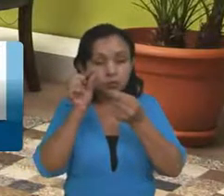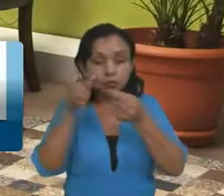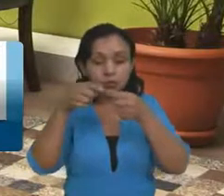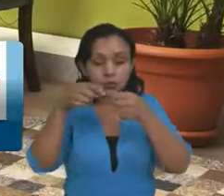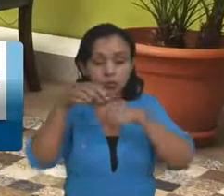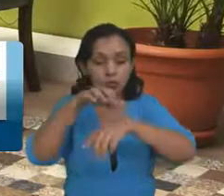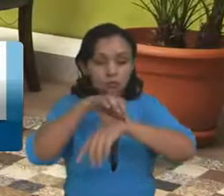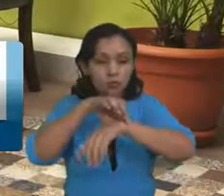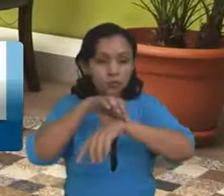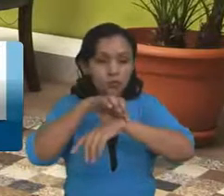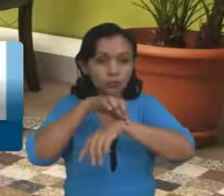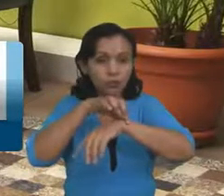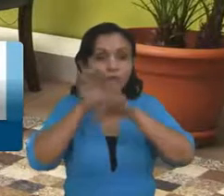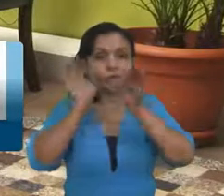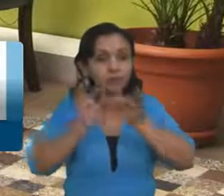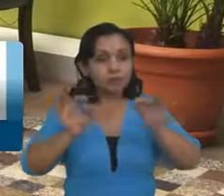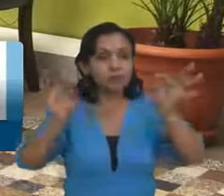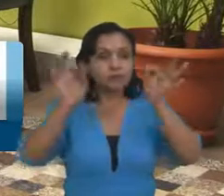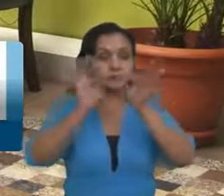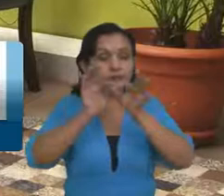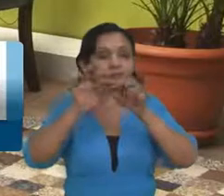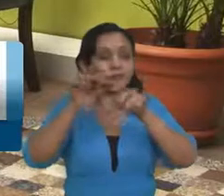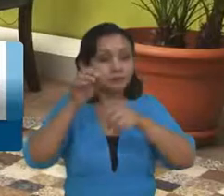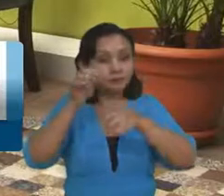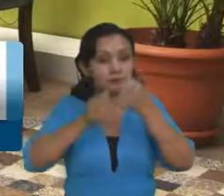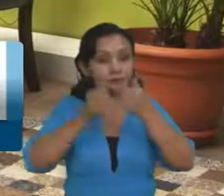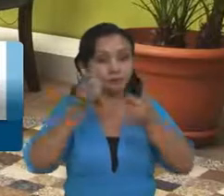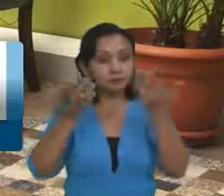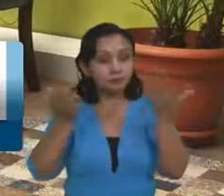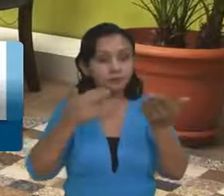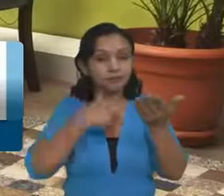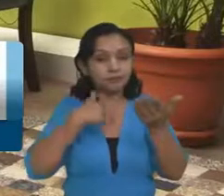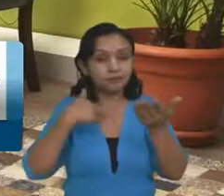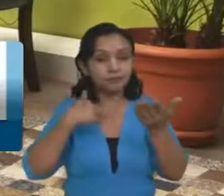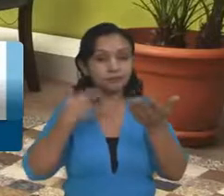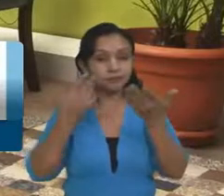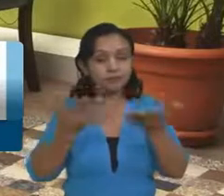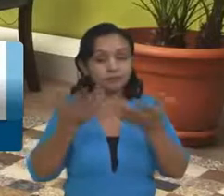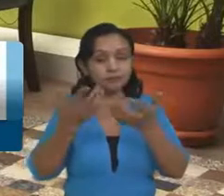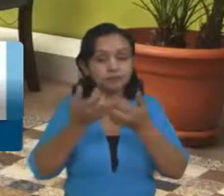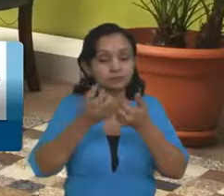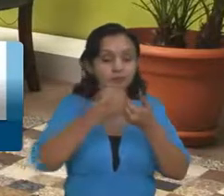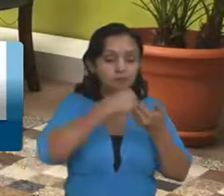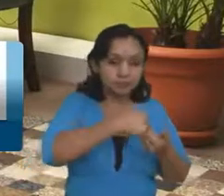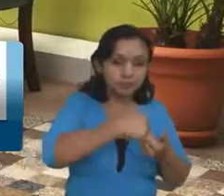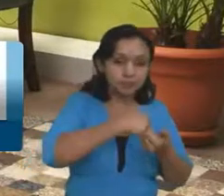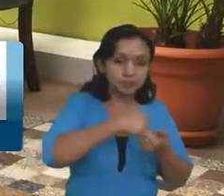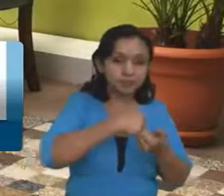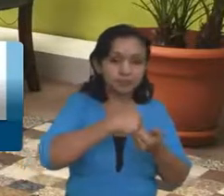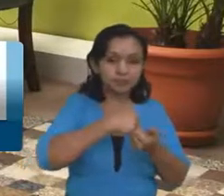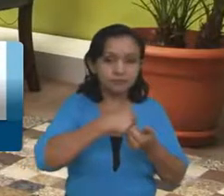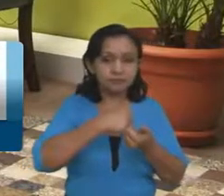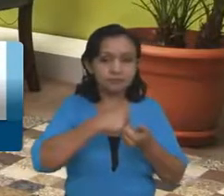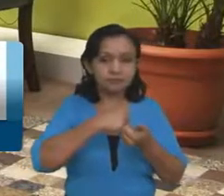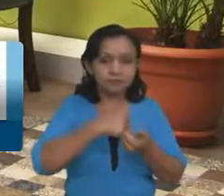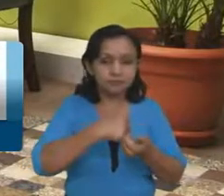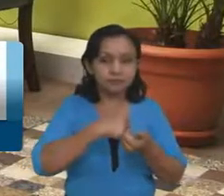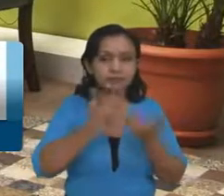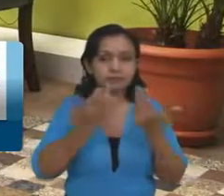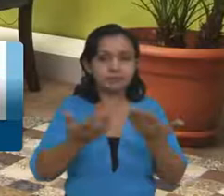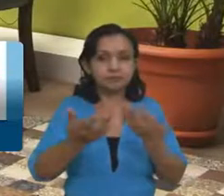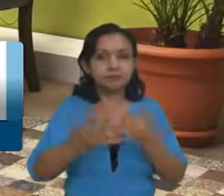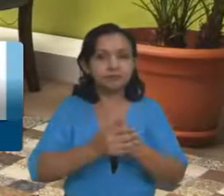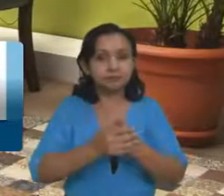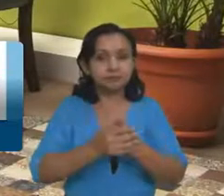o alguna estructura importante se dañe. O al momento también de volver a colocarle en su lugar, puede hacer que en vez de ayudarle, exacto, se